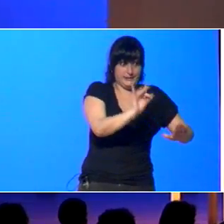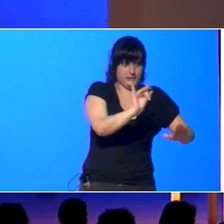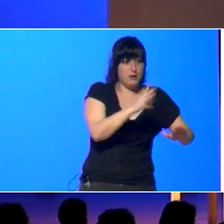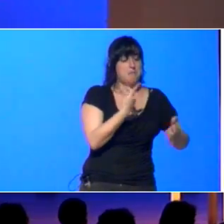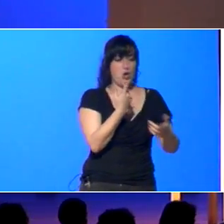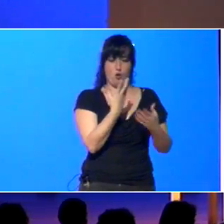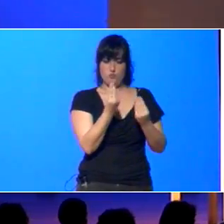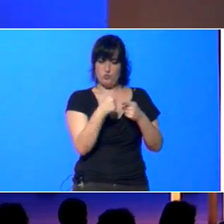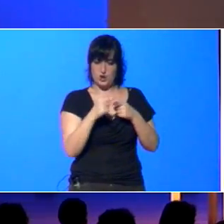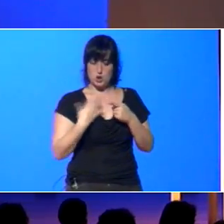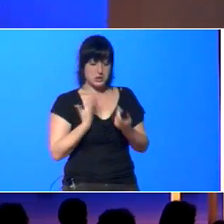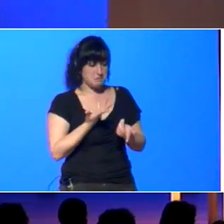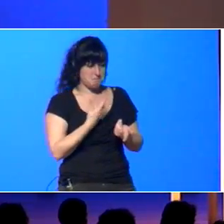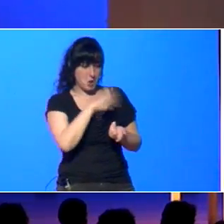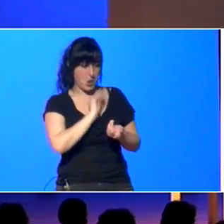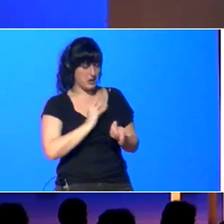compañeros, pero no lo entendían, ¿vale?